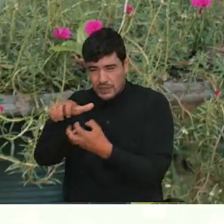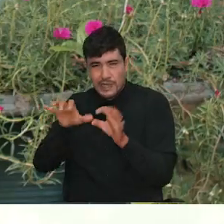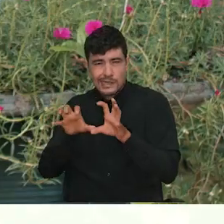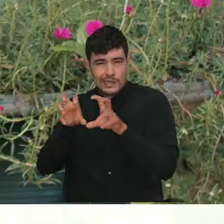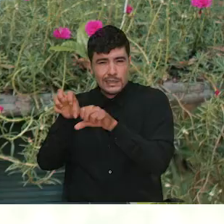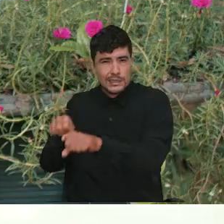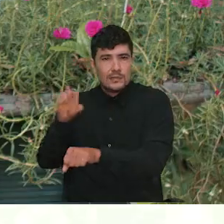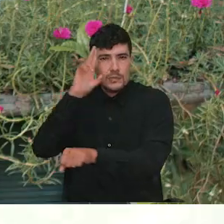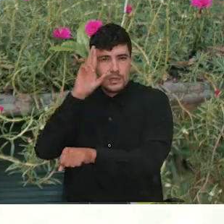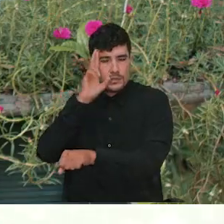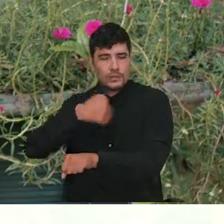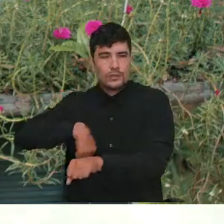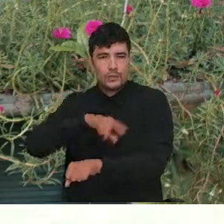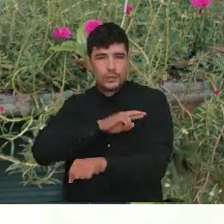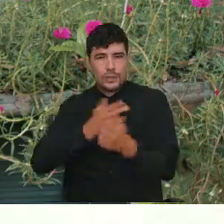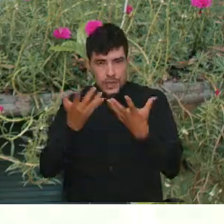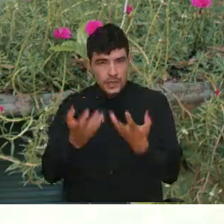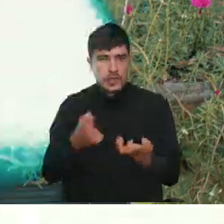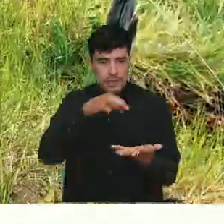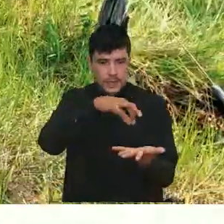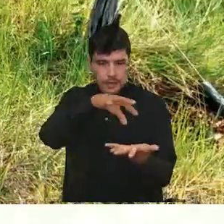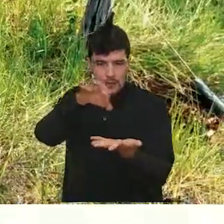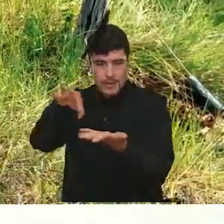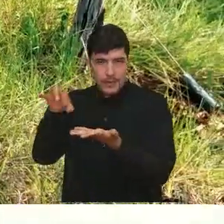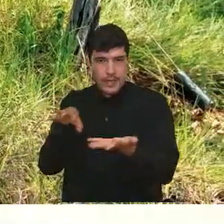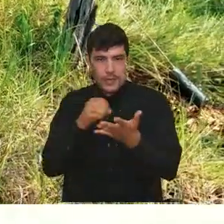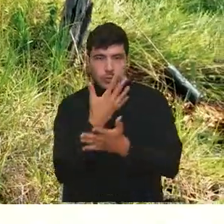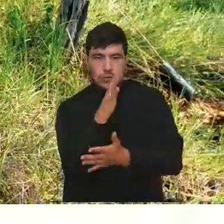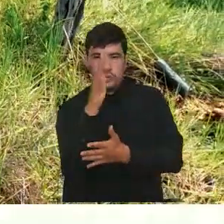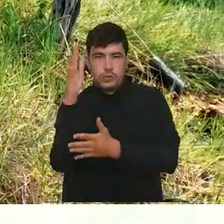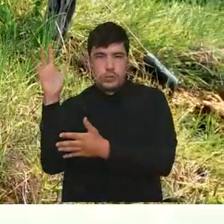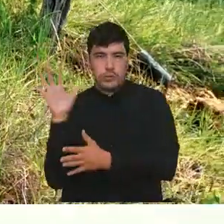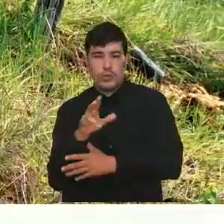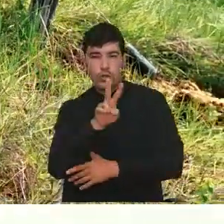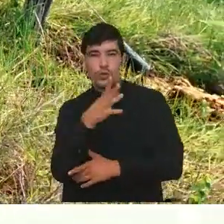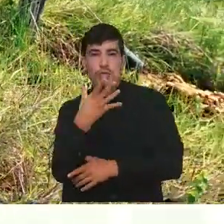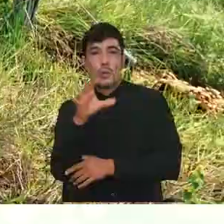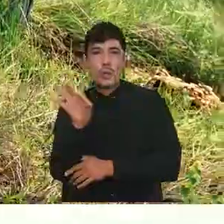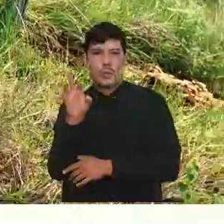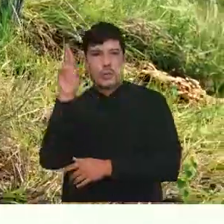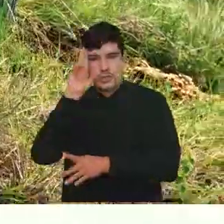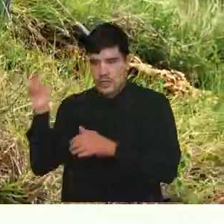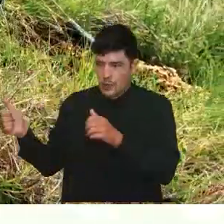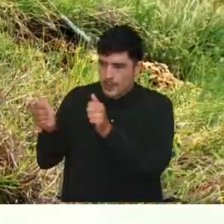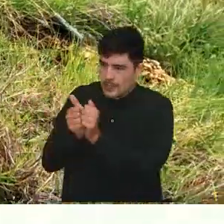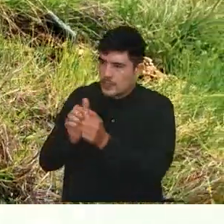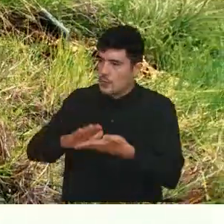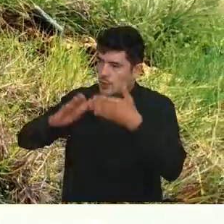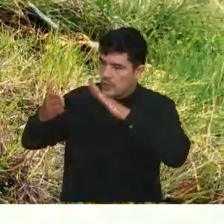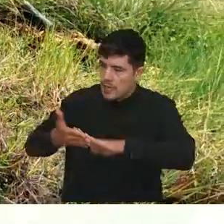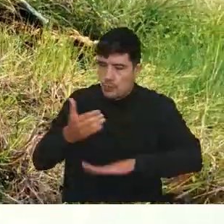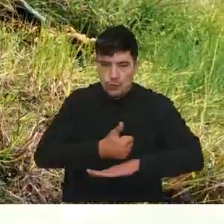árbol es muy significante para la persona. Ayuda mucho al medio ambiente. Al articular con